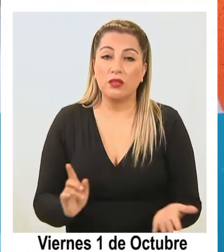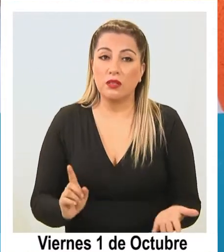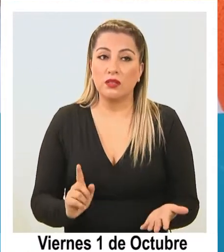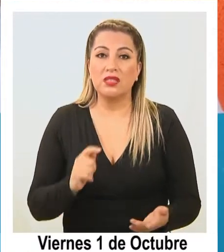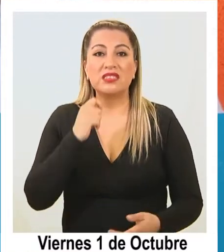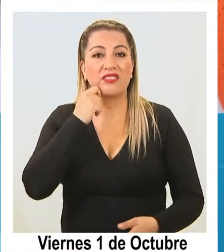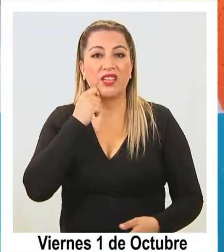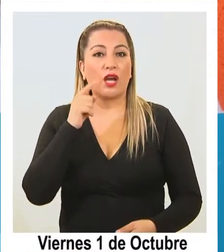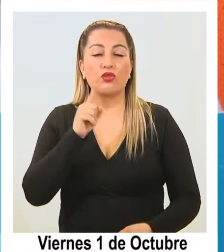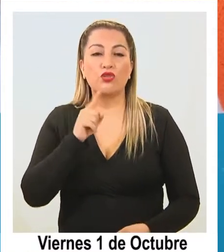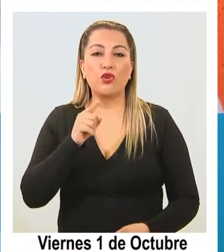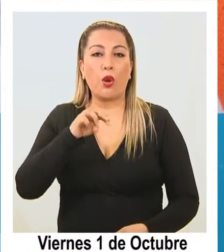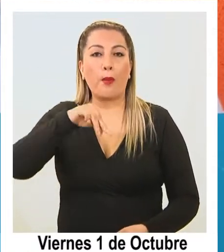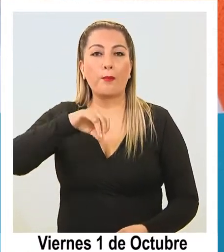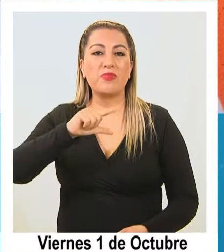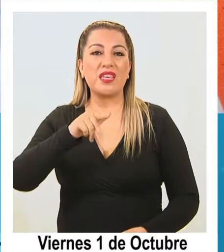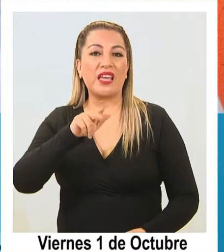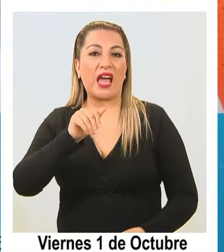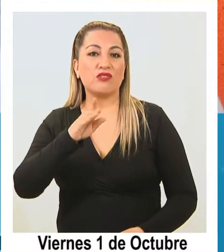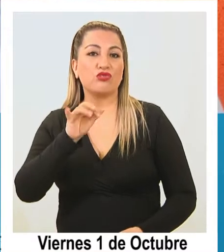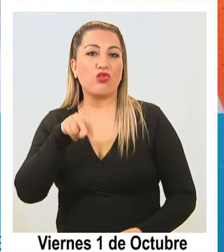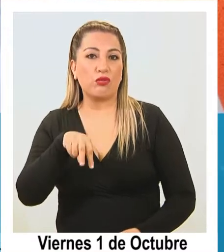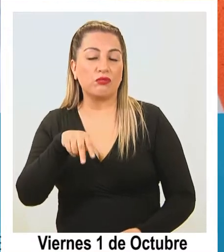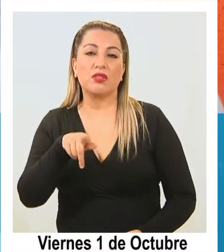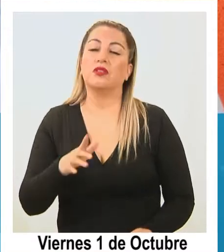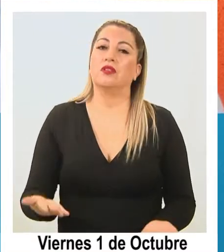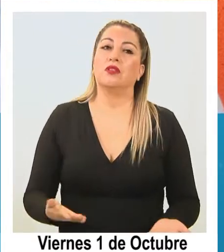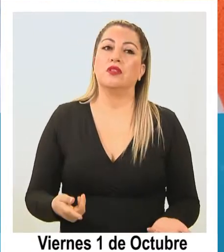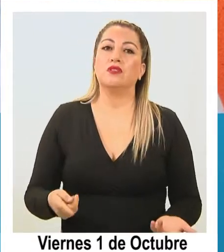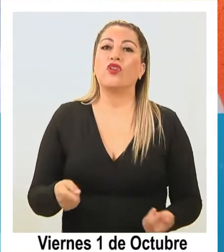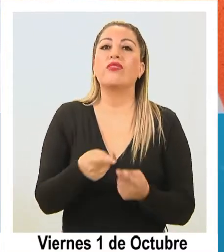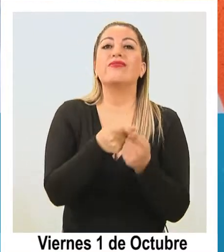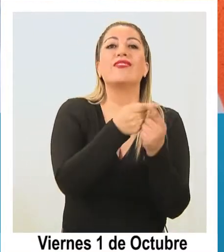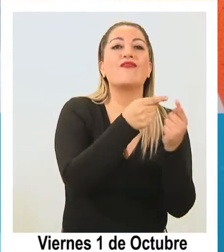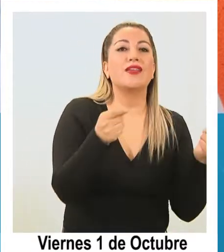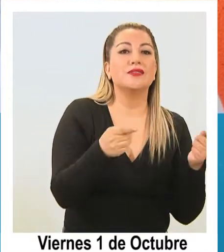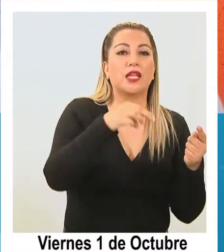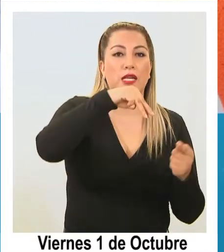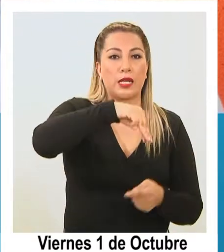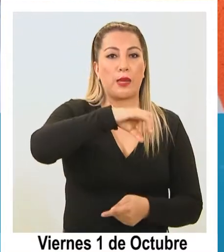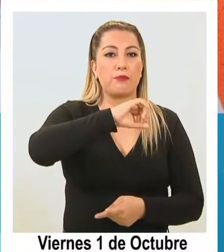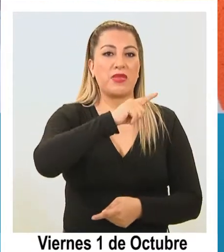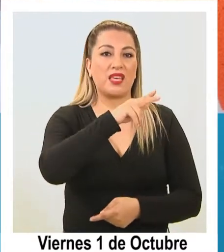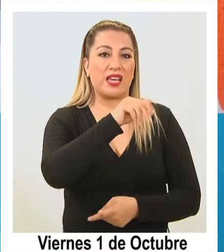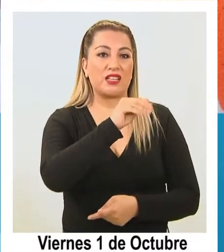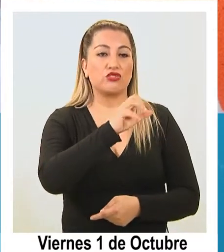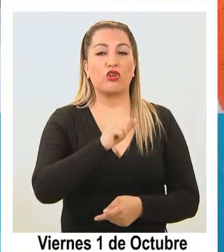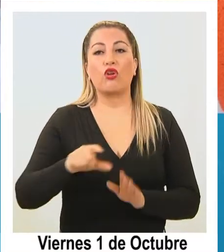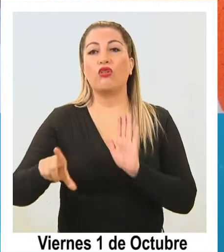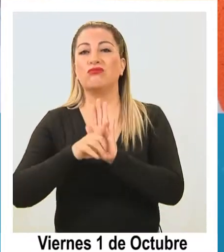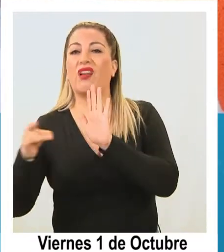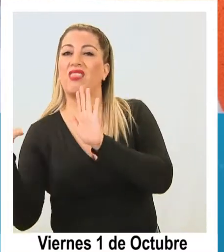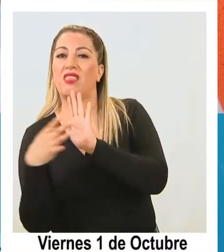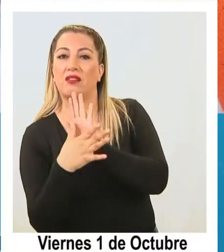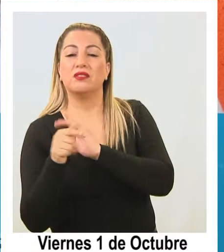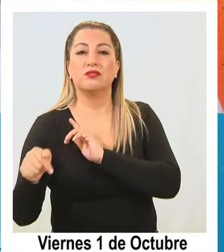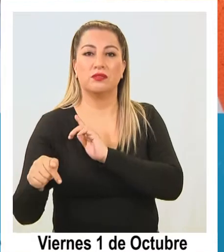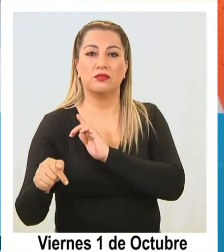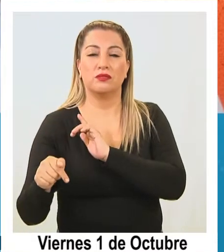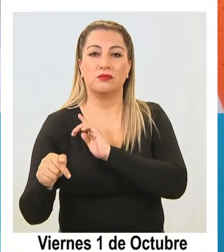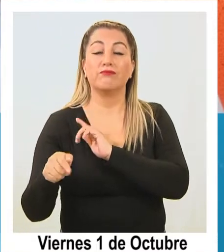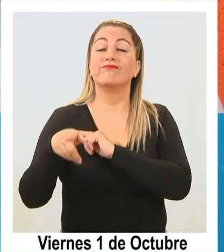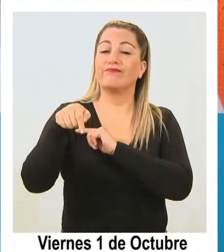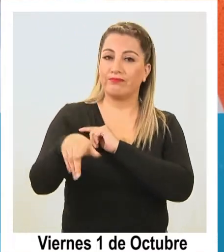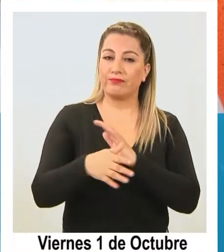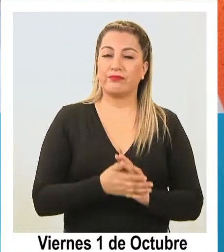no es migración. Por lo tanto, yo quiero diferenciar absolutamente lo que es la migración de lo que son delitos y lo que son criminales. Por